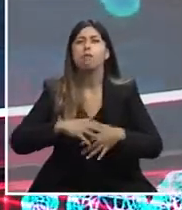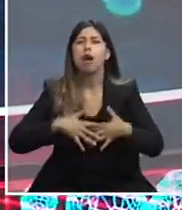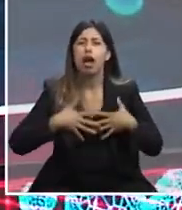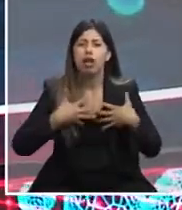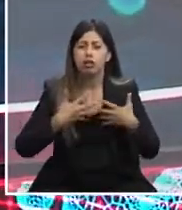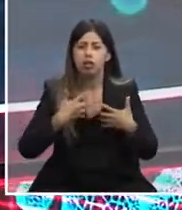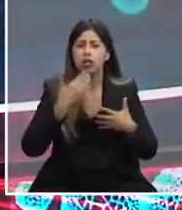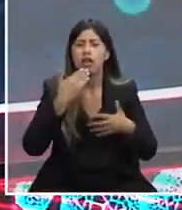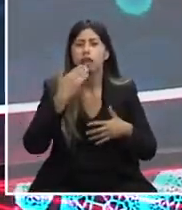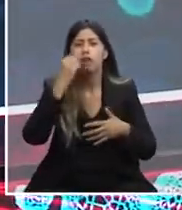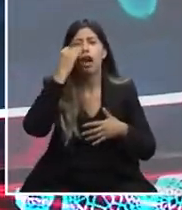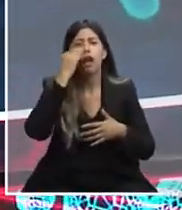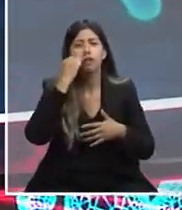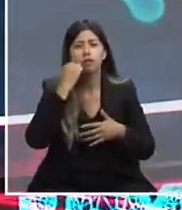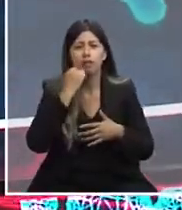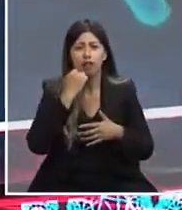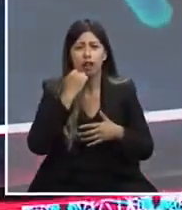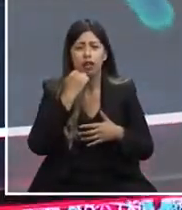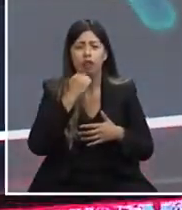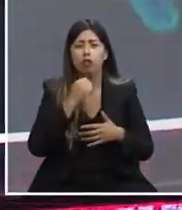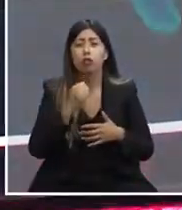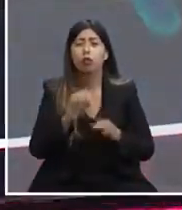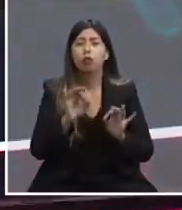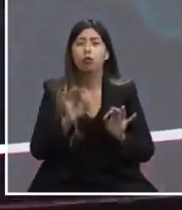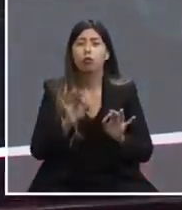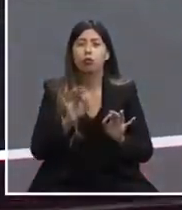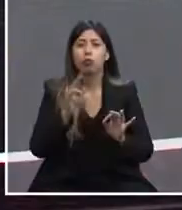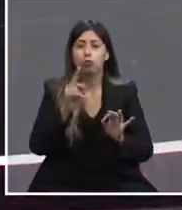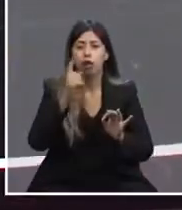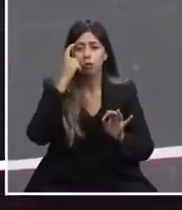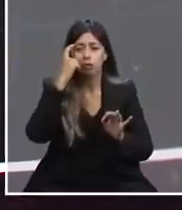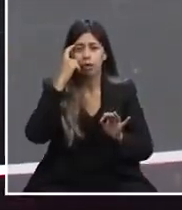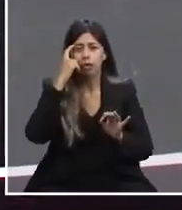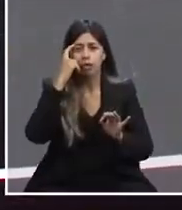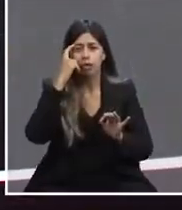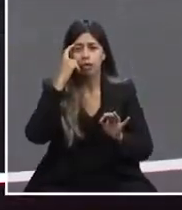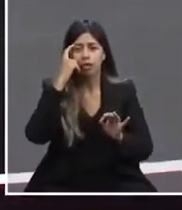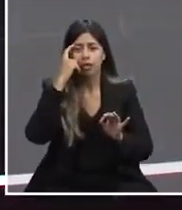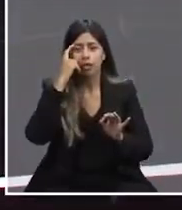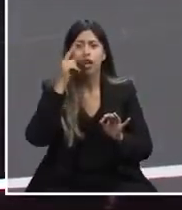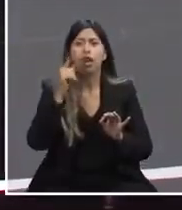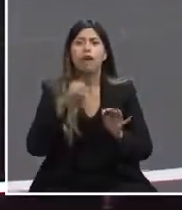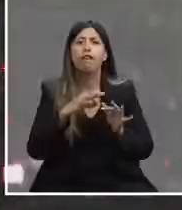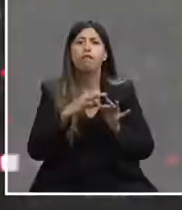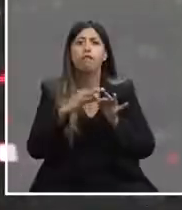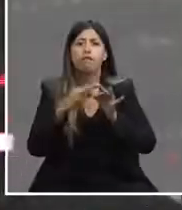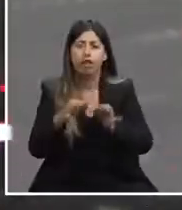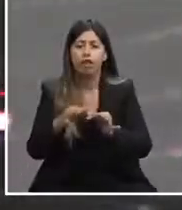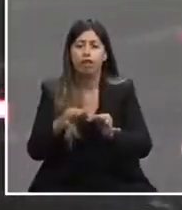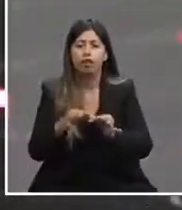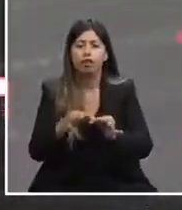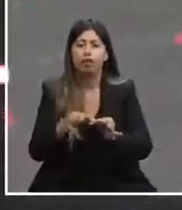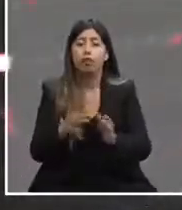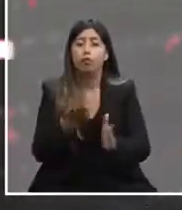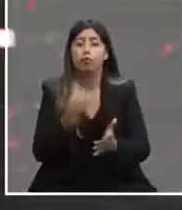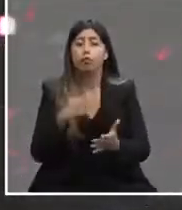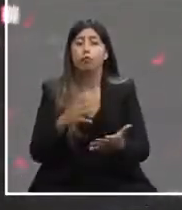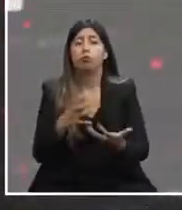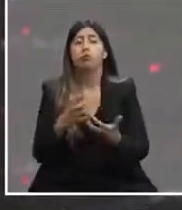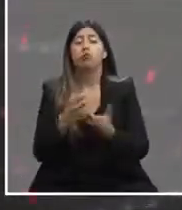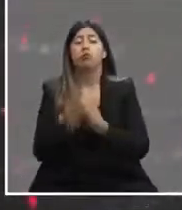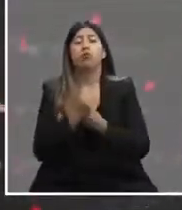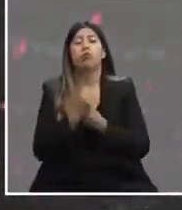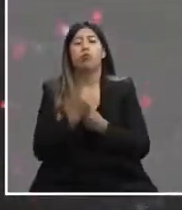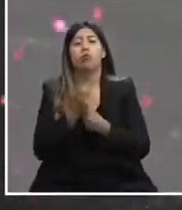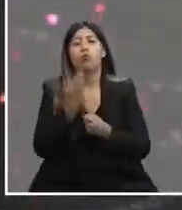o los afectos, justamente para ver cuáles pueden ser sus efectos perniciosos cuando se apoderan de nosotros hasta el punto que nos